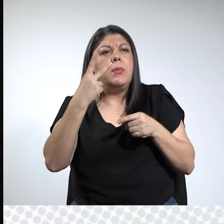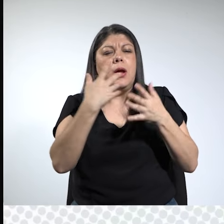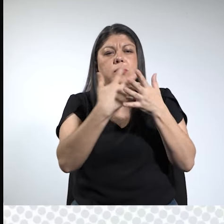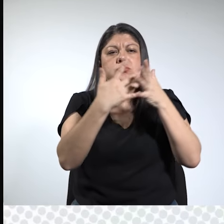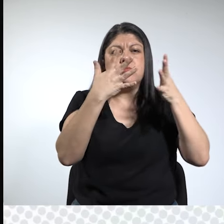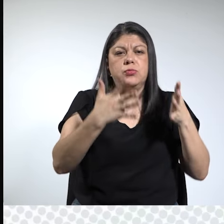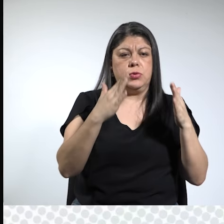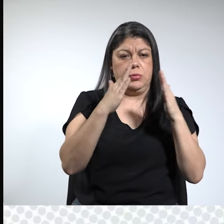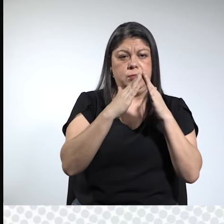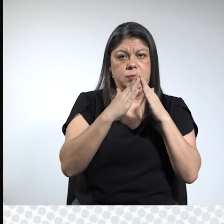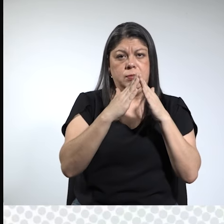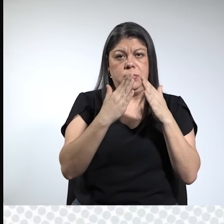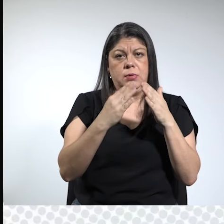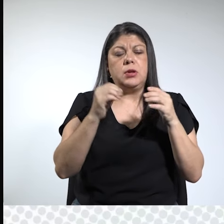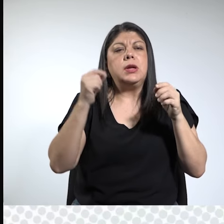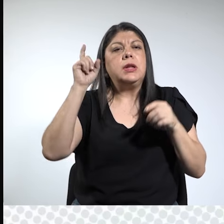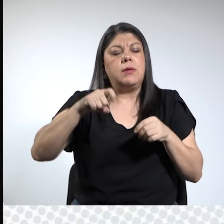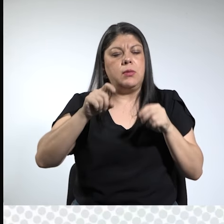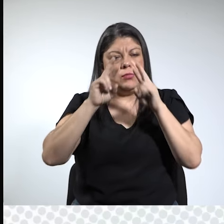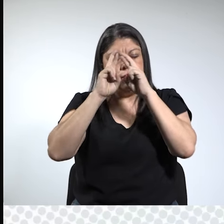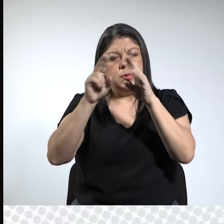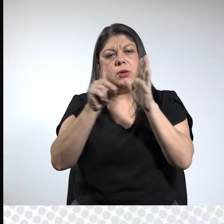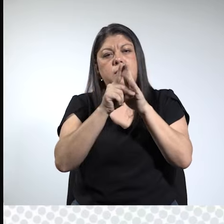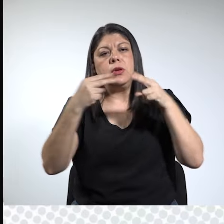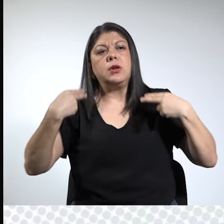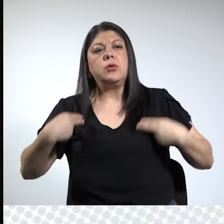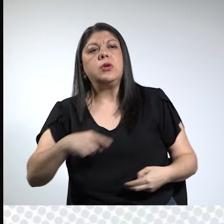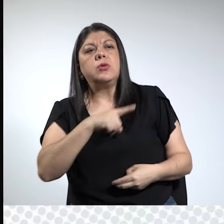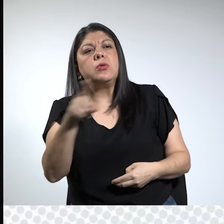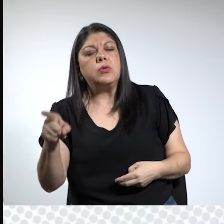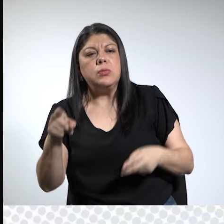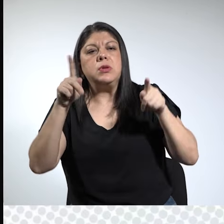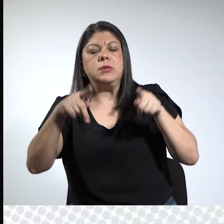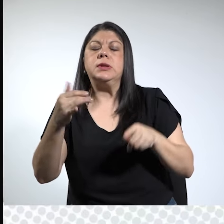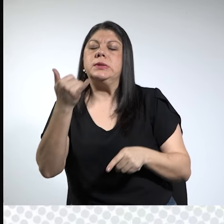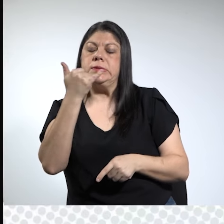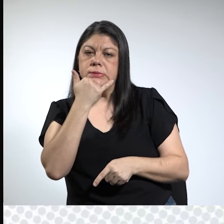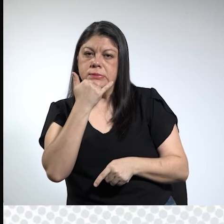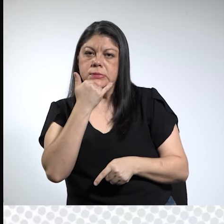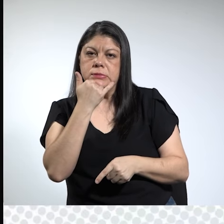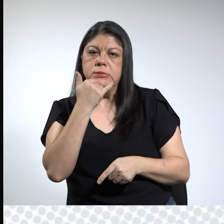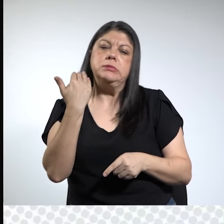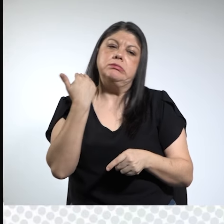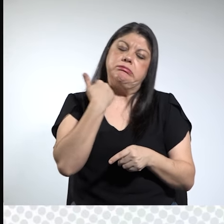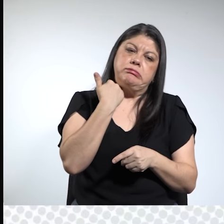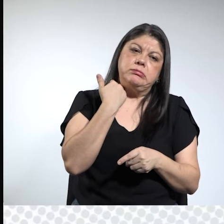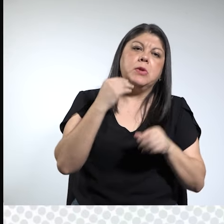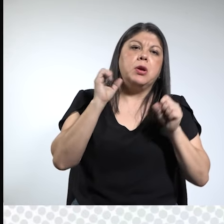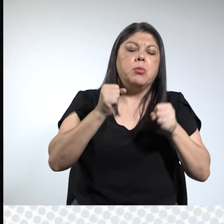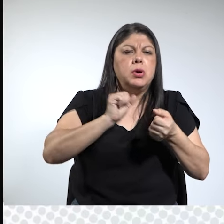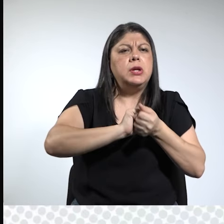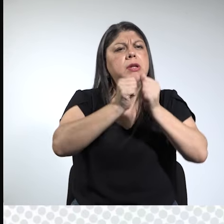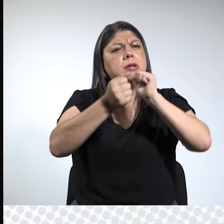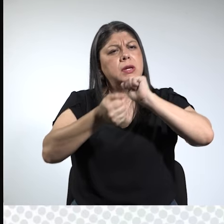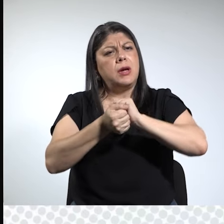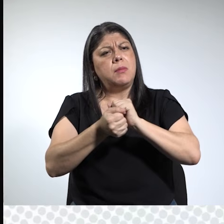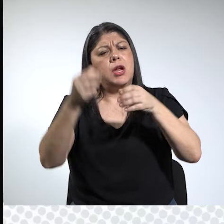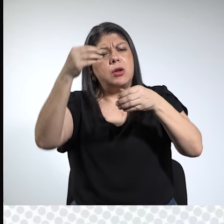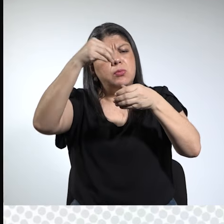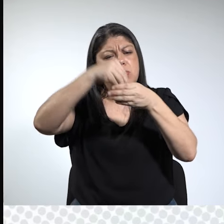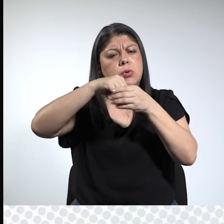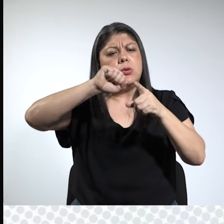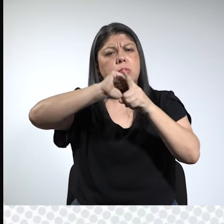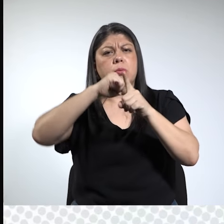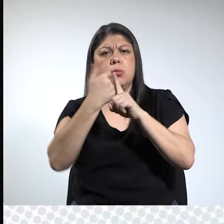cárceles. Por supuesto que hay que respetar los derechos humanos. Son personas que cometieron errores que en algunos casos pueden readecuarse y reinsertarse a la